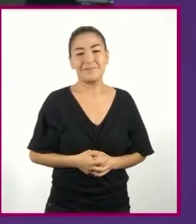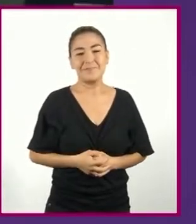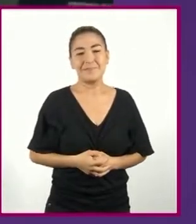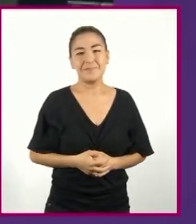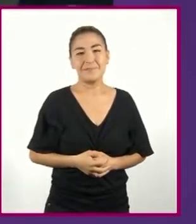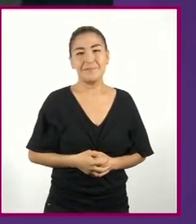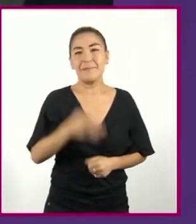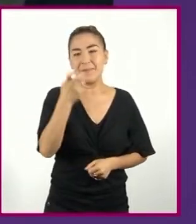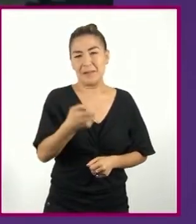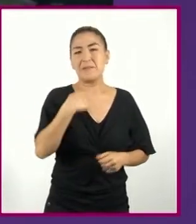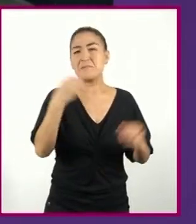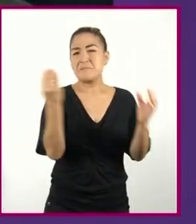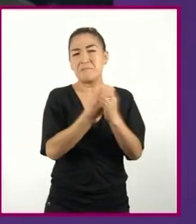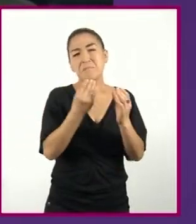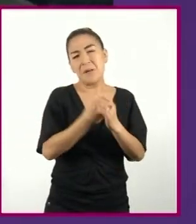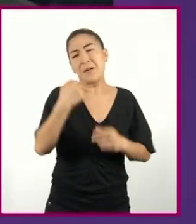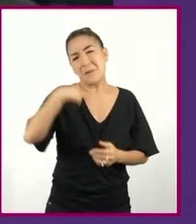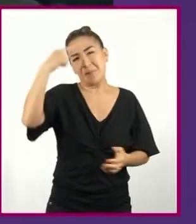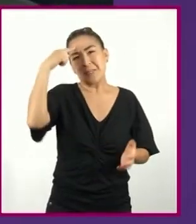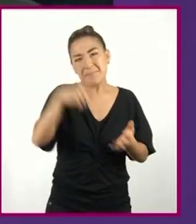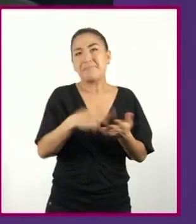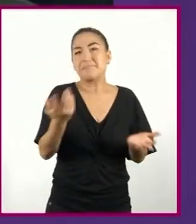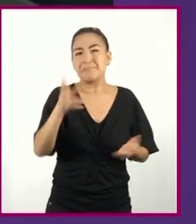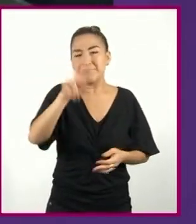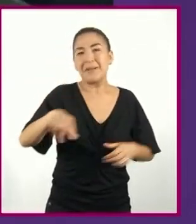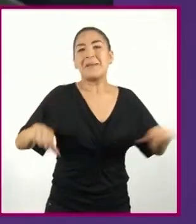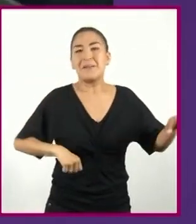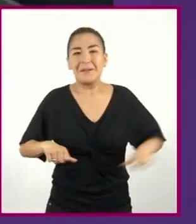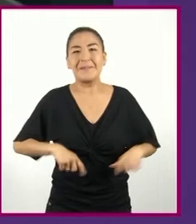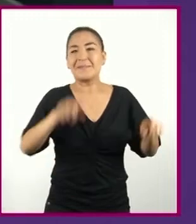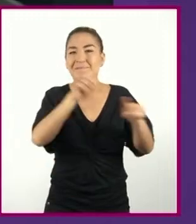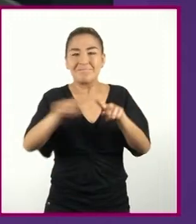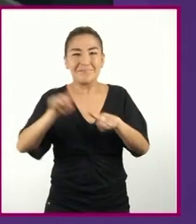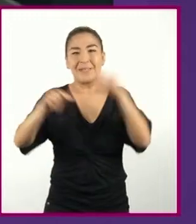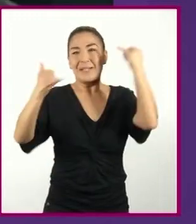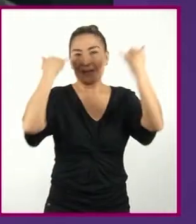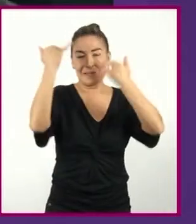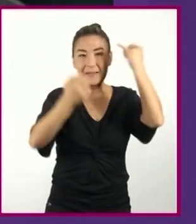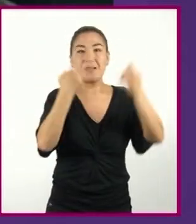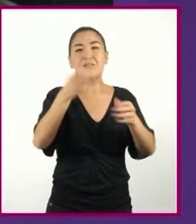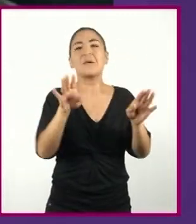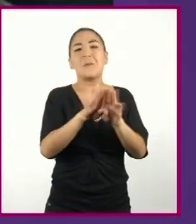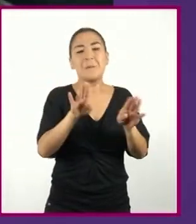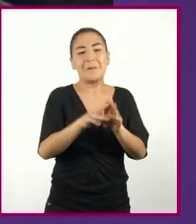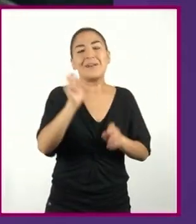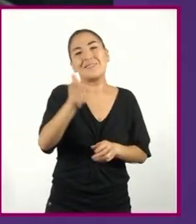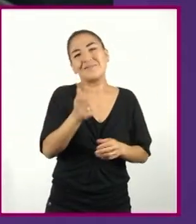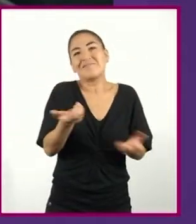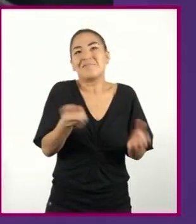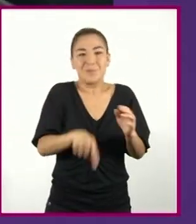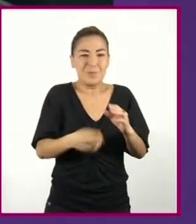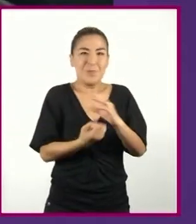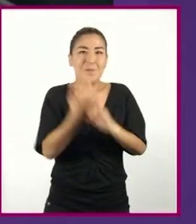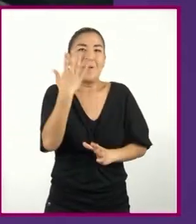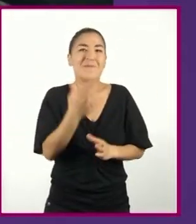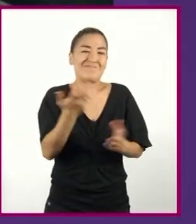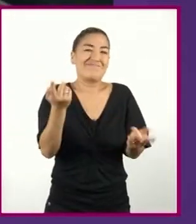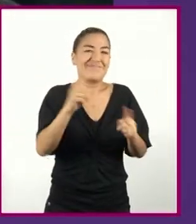mí estas clases me parecen muy dinámicas y creativas. Después de todo, no está tan mal esta nueva modalidad.